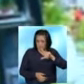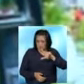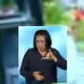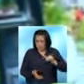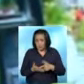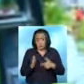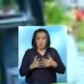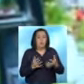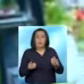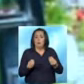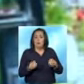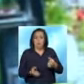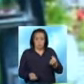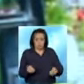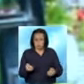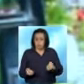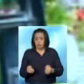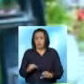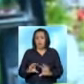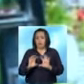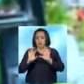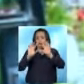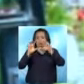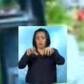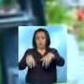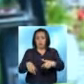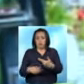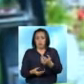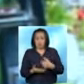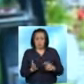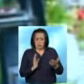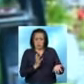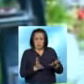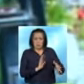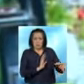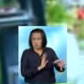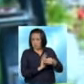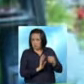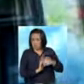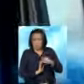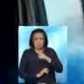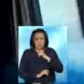menos que manejando una retroexcavadora, acaso imitando a su padre.